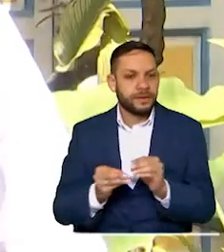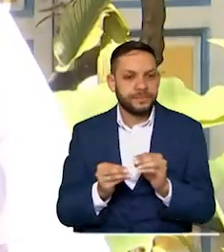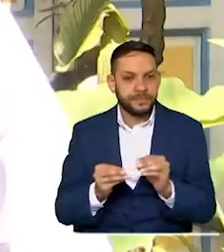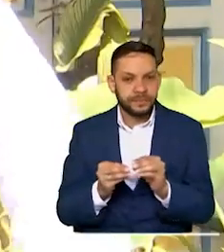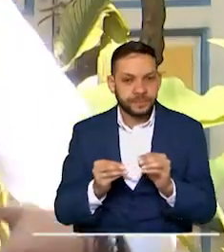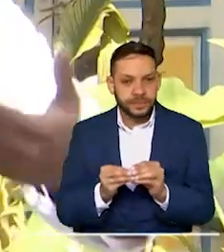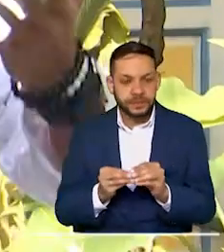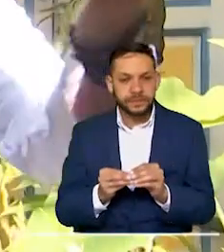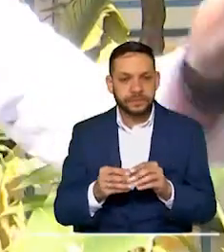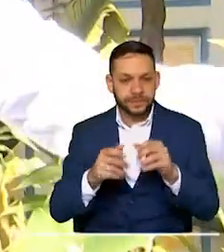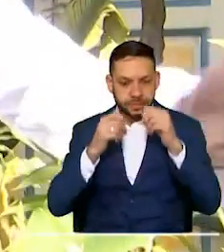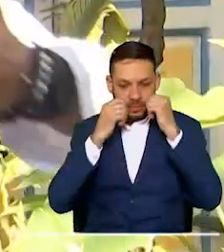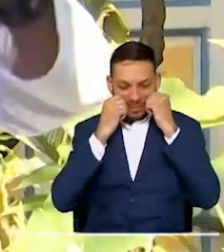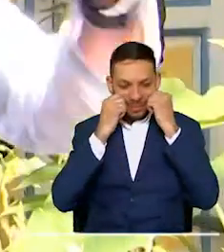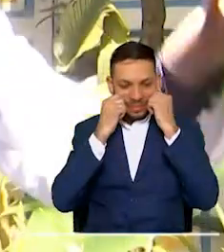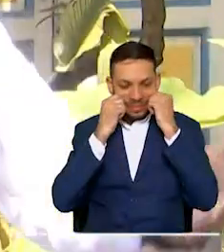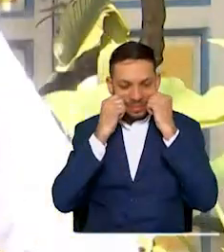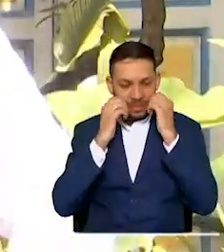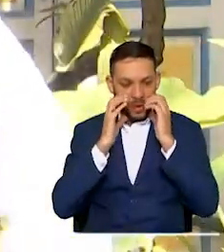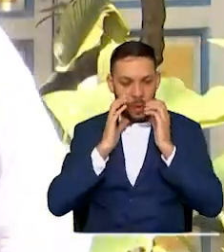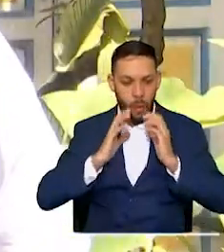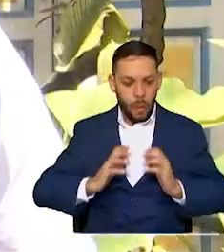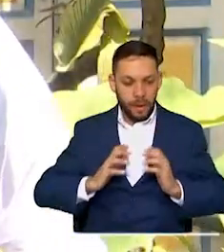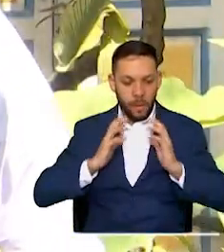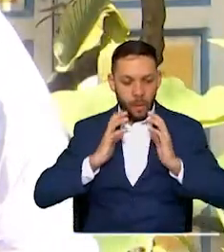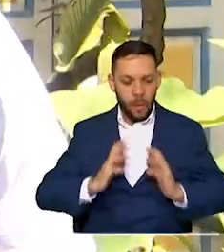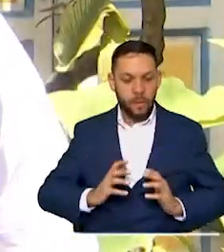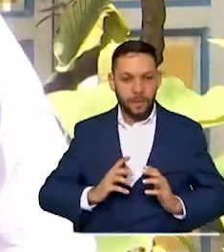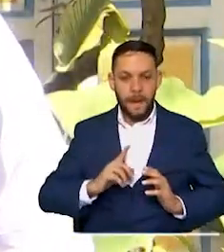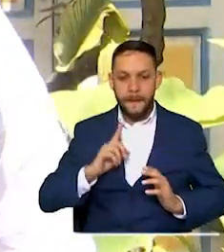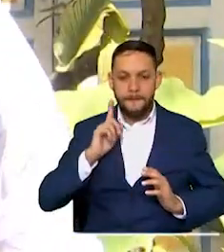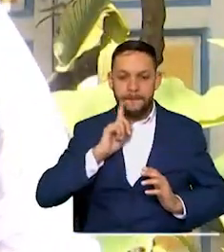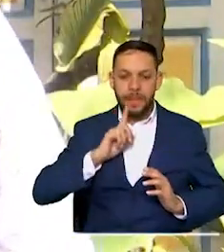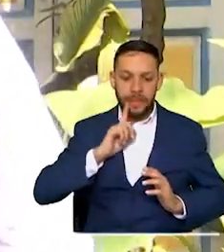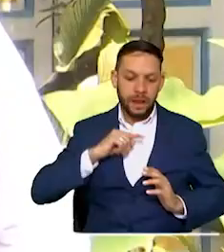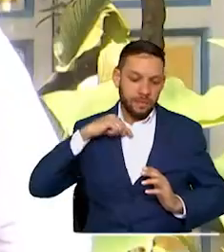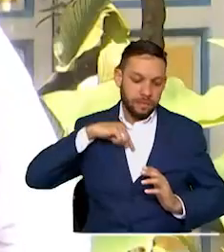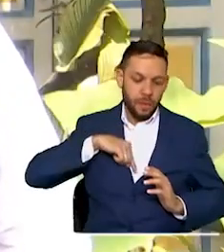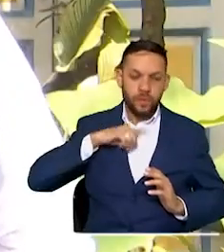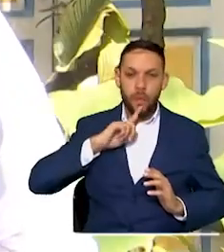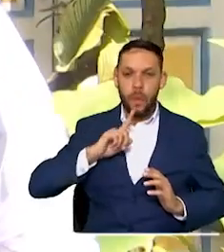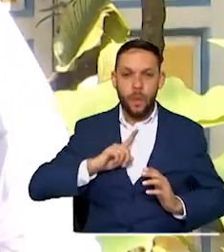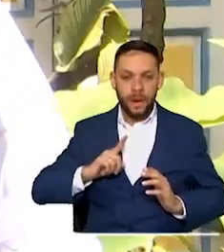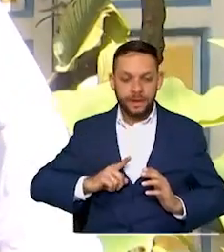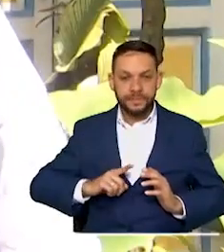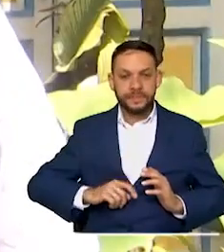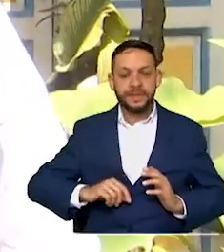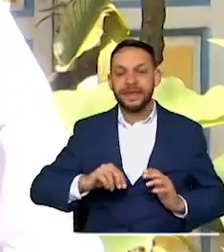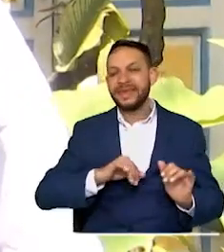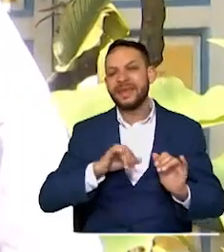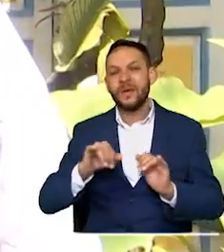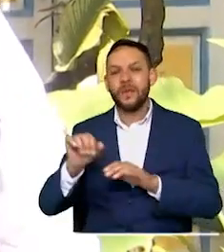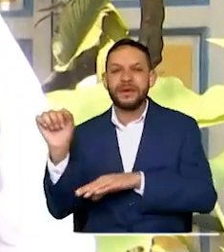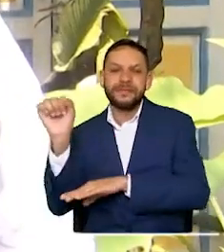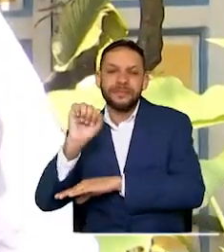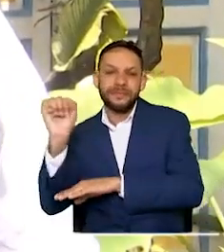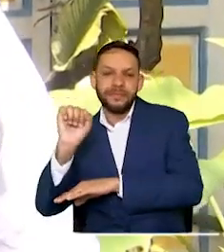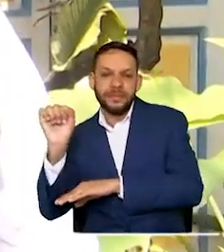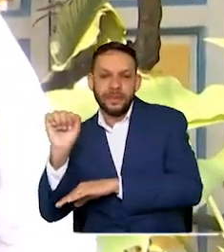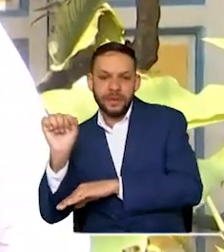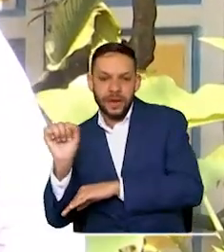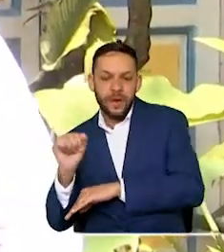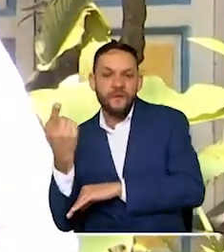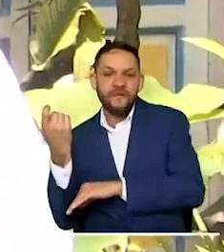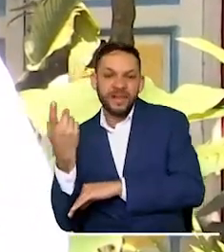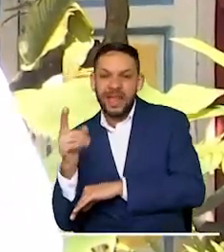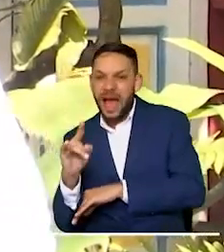nos miente. Imagínense que el cuerpo es un carro y el carro, cuando le está haciendo falta aceite, prende un bombillito,